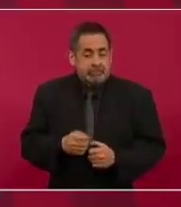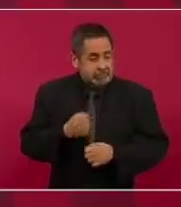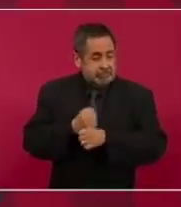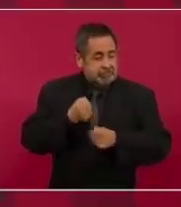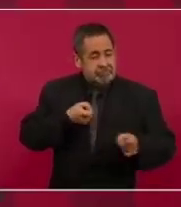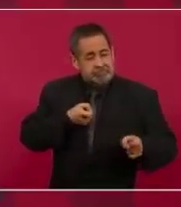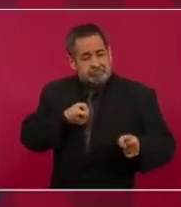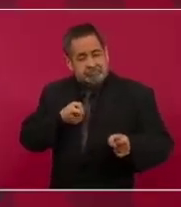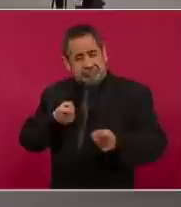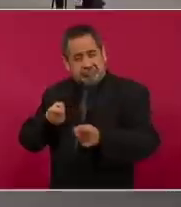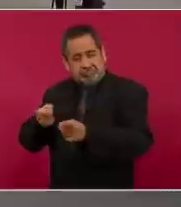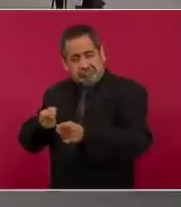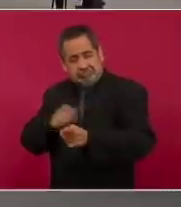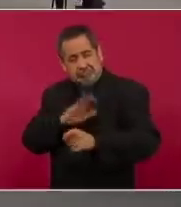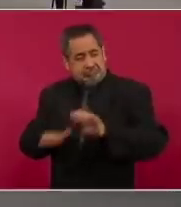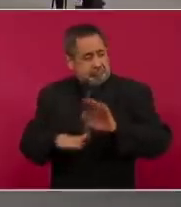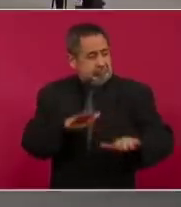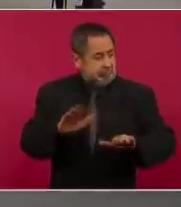ametrallando?